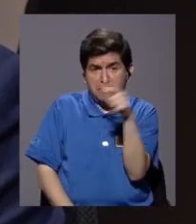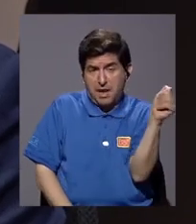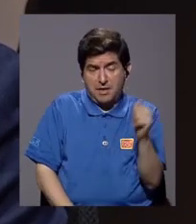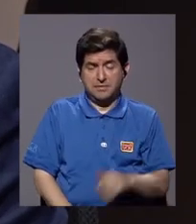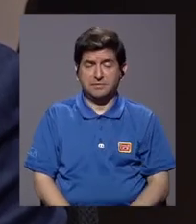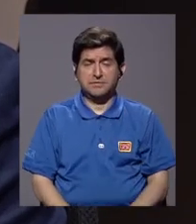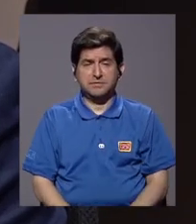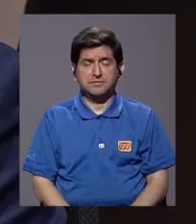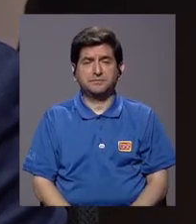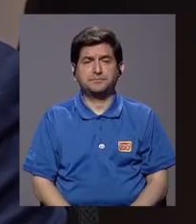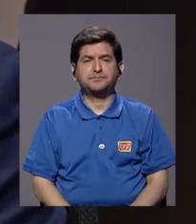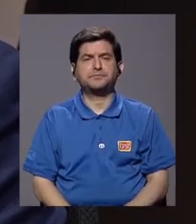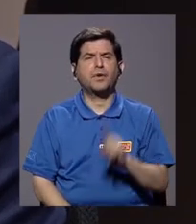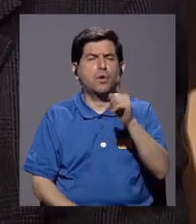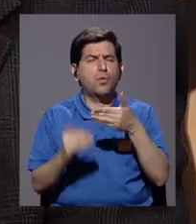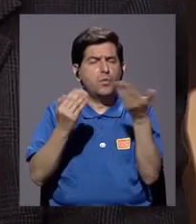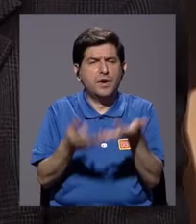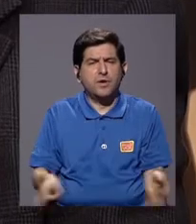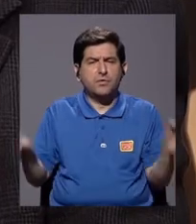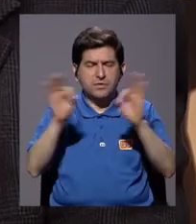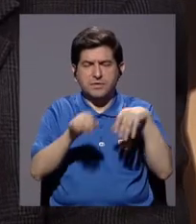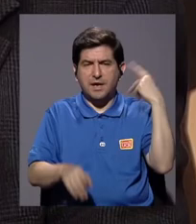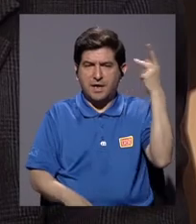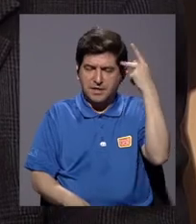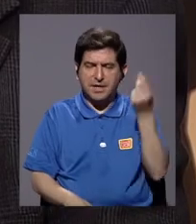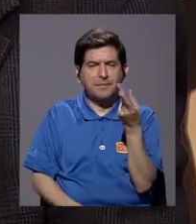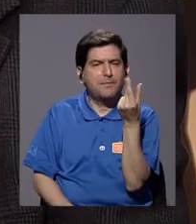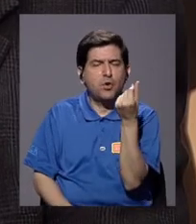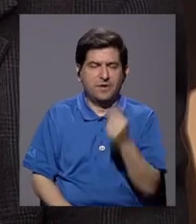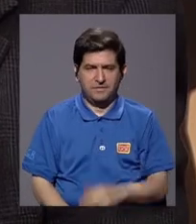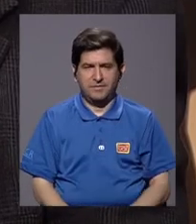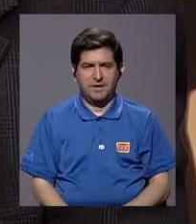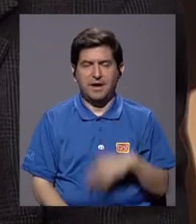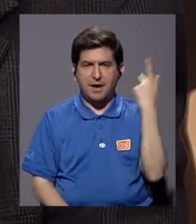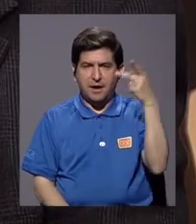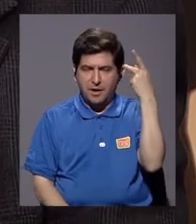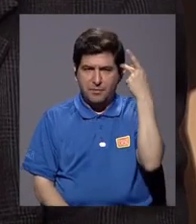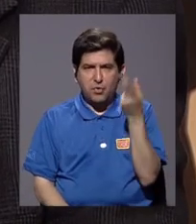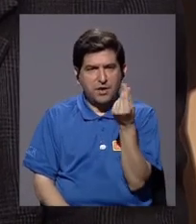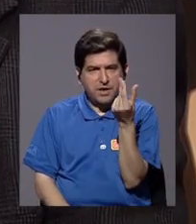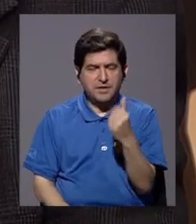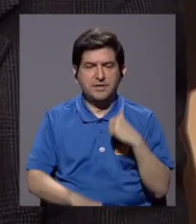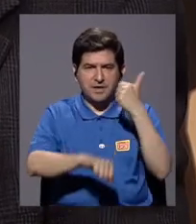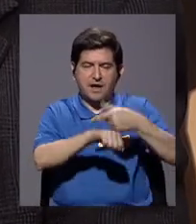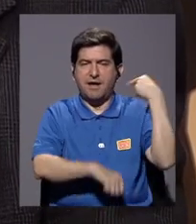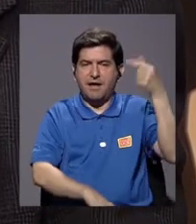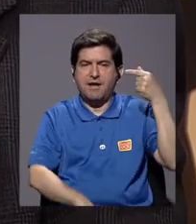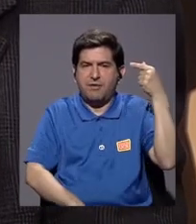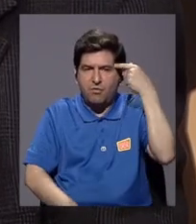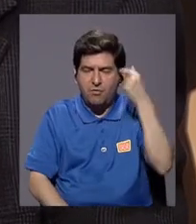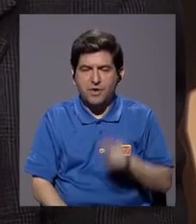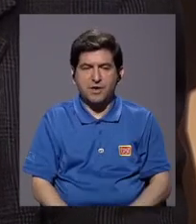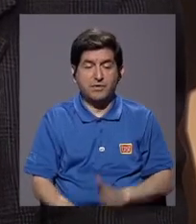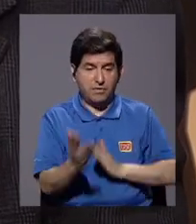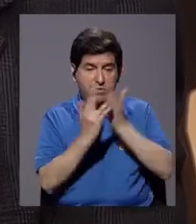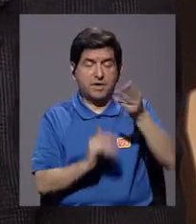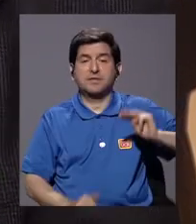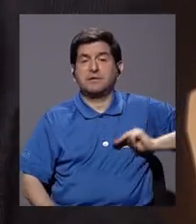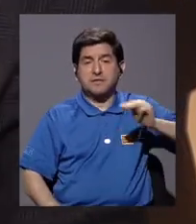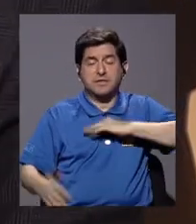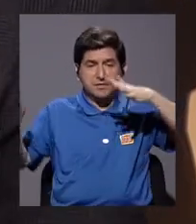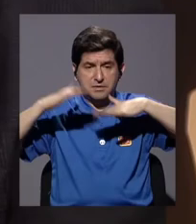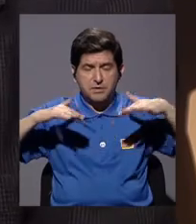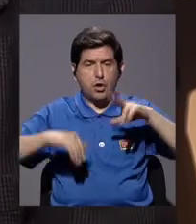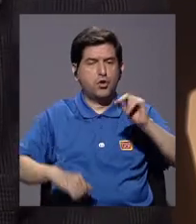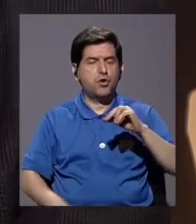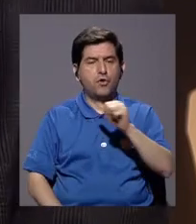No, lo que hay quiero... otro elemento importante, sí, que es el de la política de precios. Nos queda un minuto. La política de precios la fija el gobierno a través del MINAE. Estoy de acuerdo. Y no